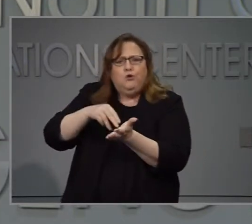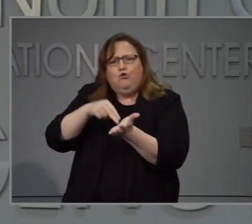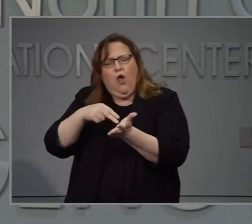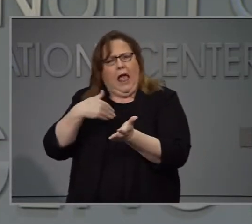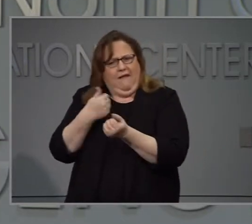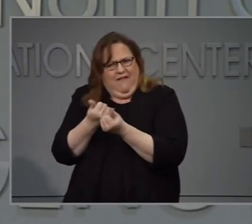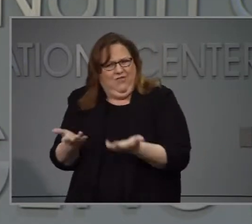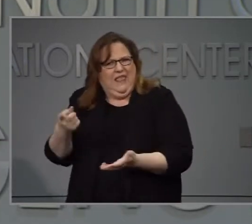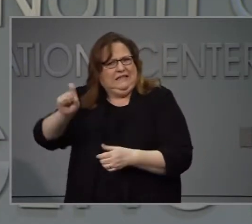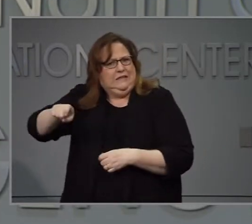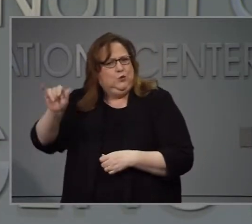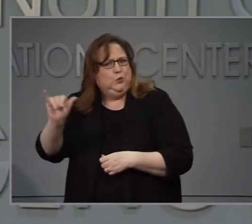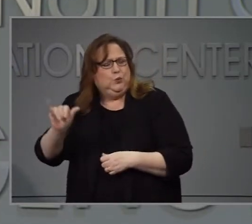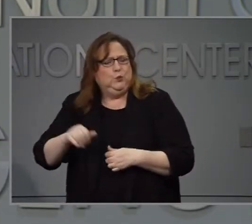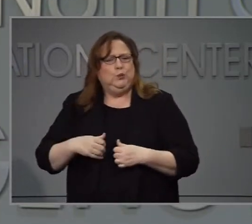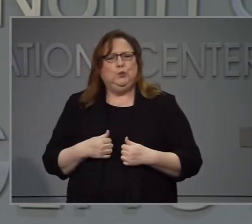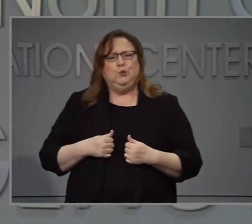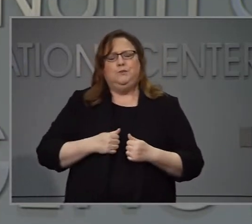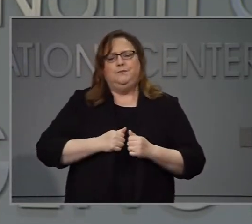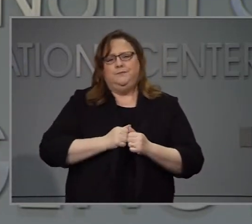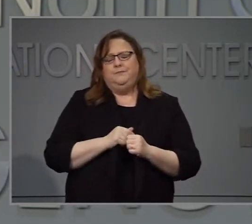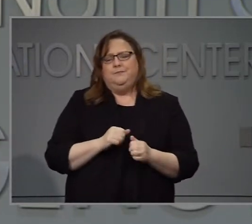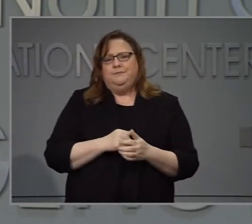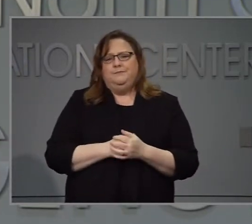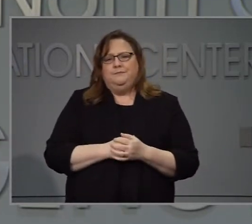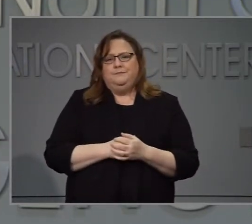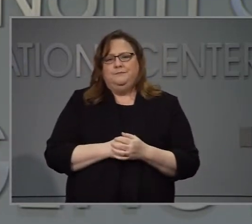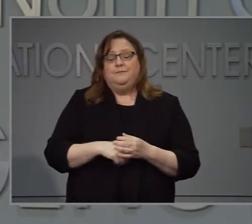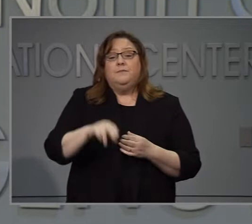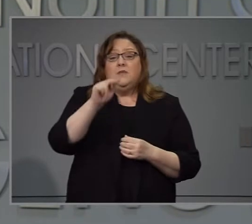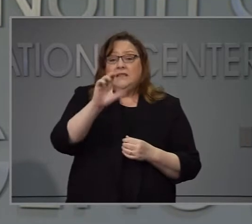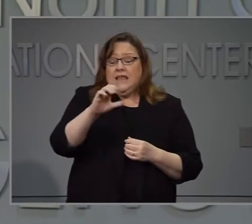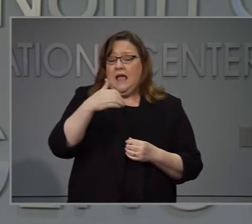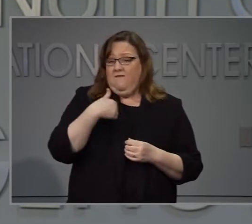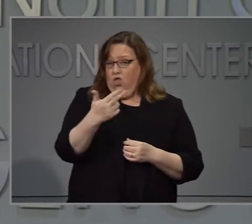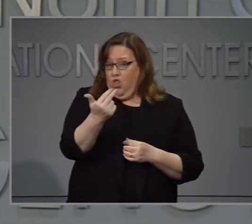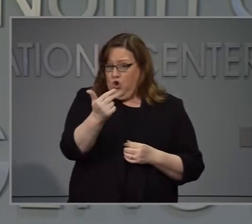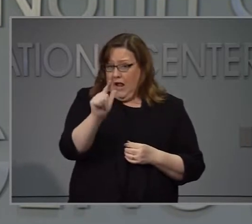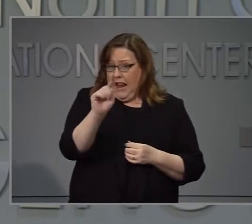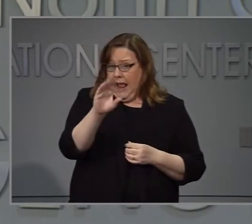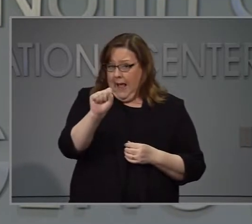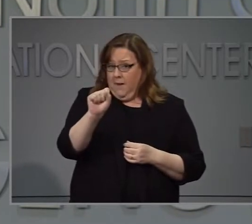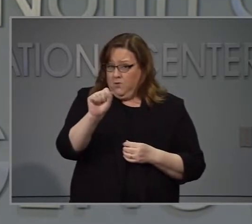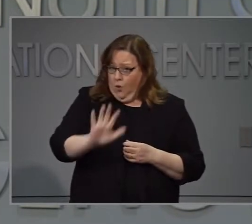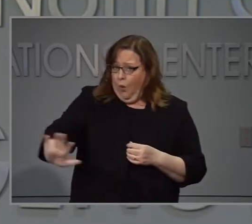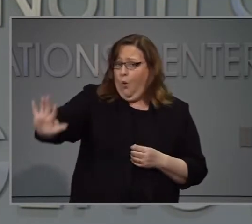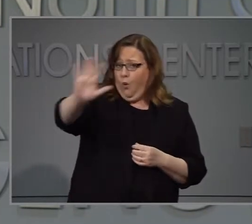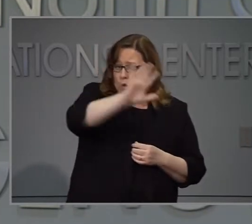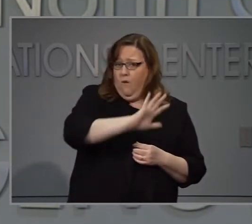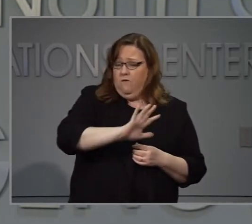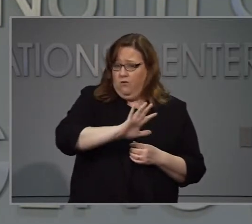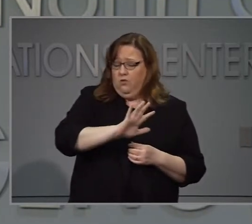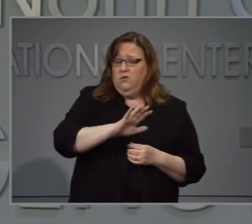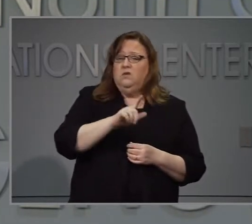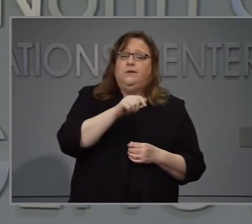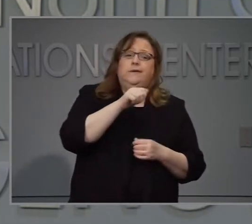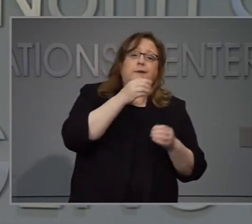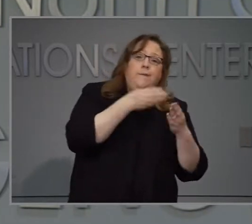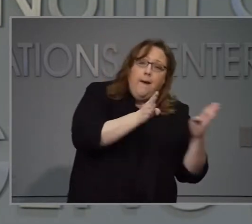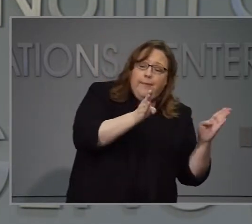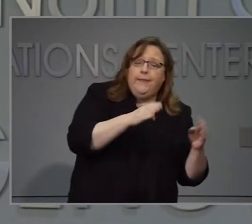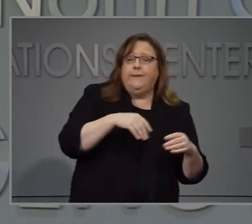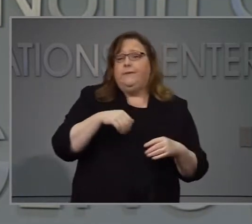carolina del norte tiene ahora 13 laboratorios públicos privados y hospitales y ellos han